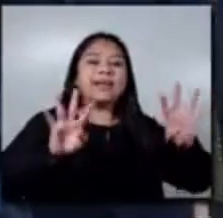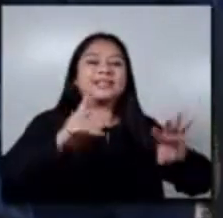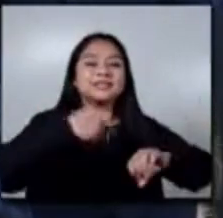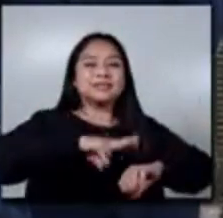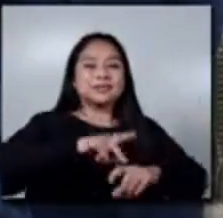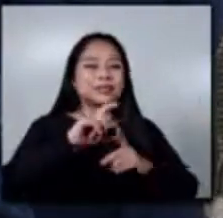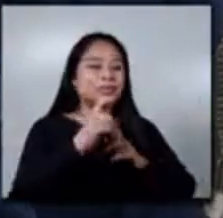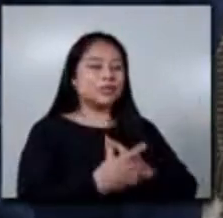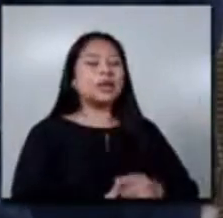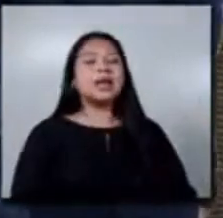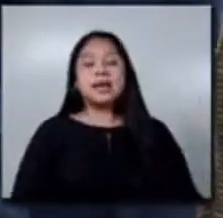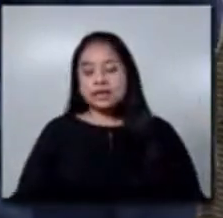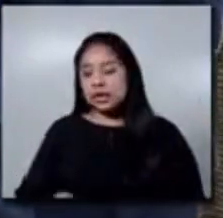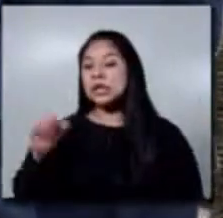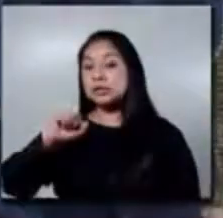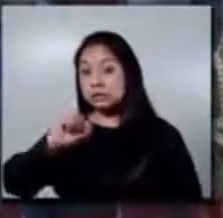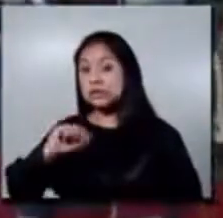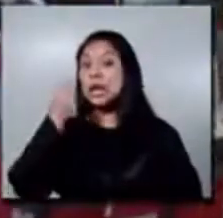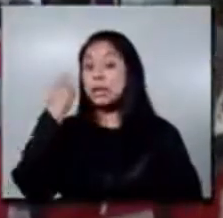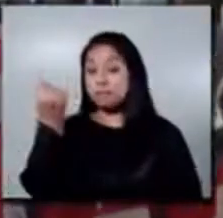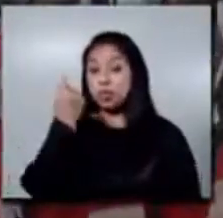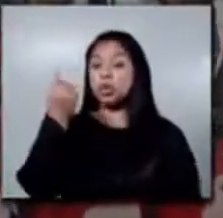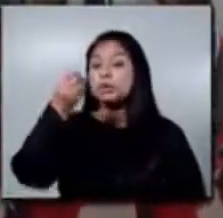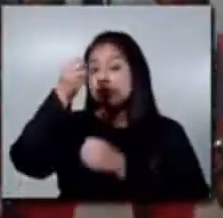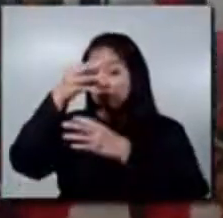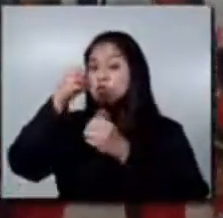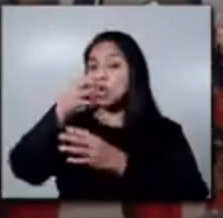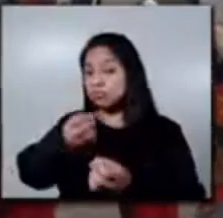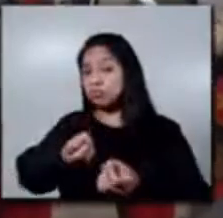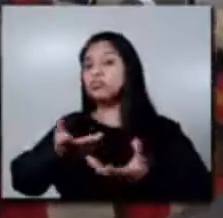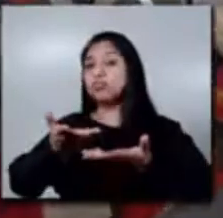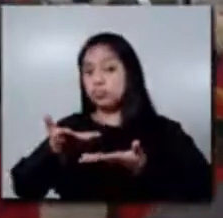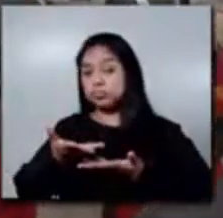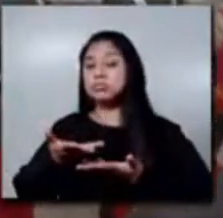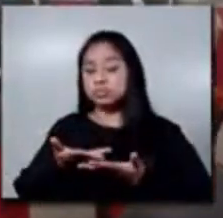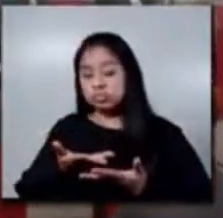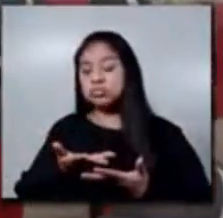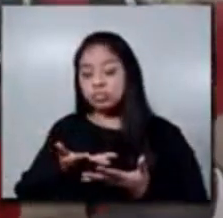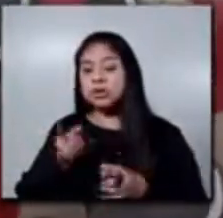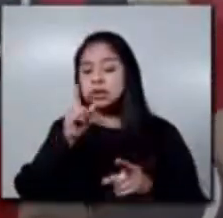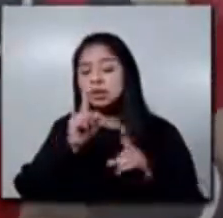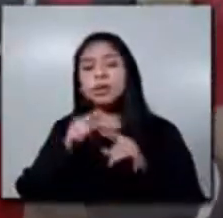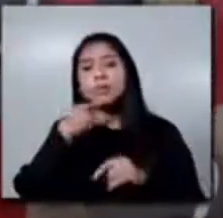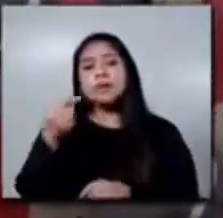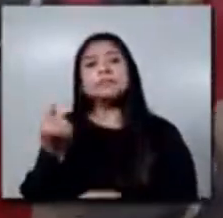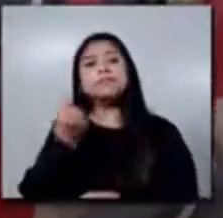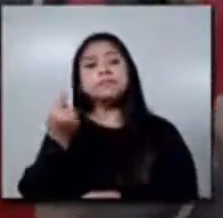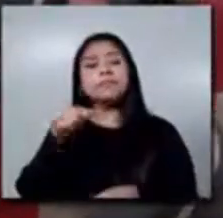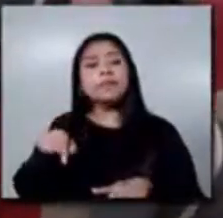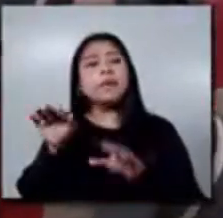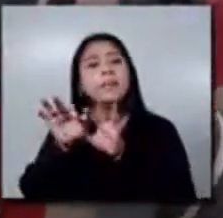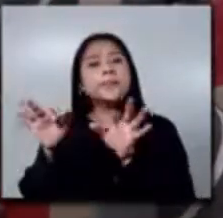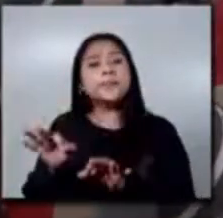Cultura. Gracias, Elizabeth. Importante información la que nos estás trasladando, y de esa manera es como